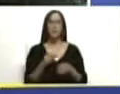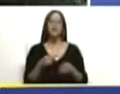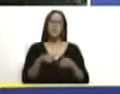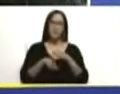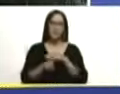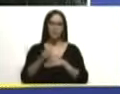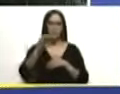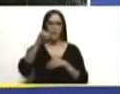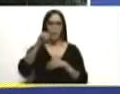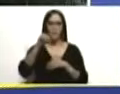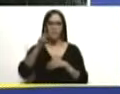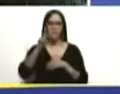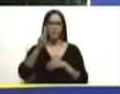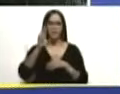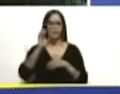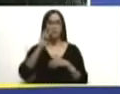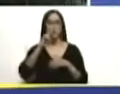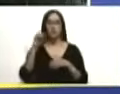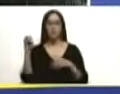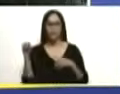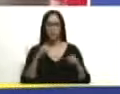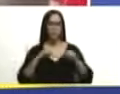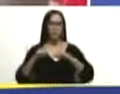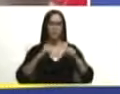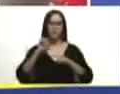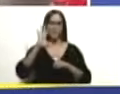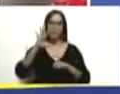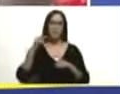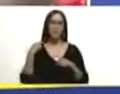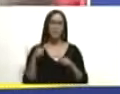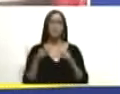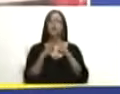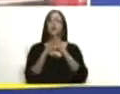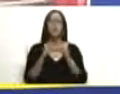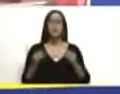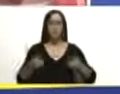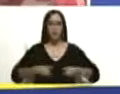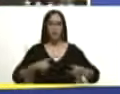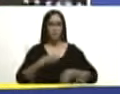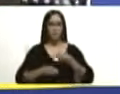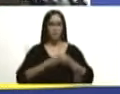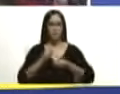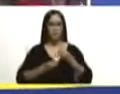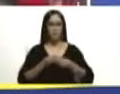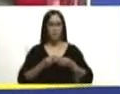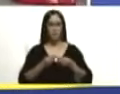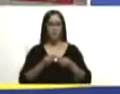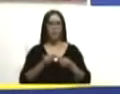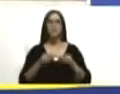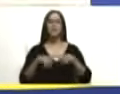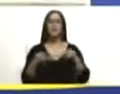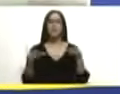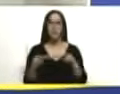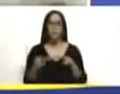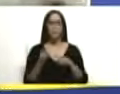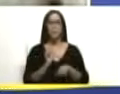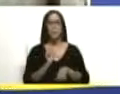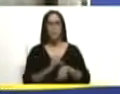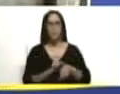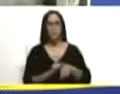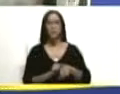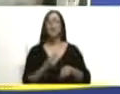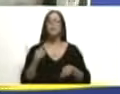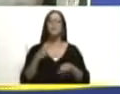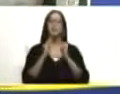al MBR 200, Movimiento Quinta República, todos aquellos esfuerzos que se hicieron en determinado momento para tener una organización